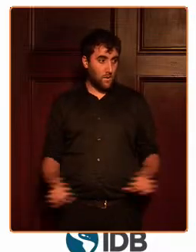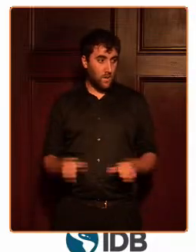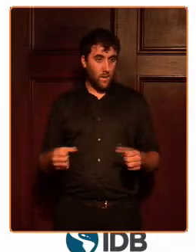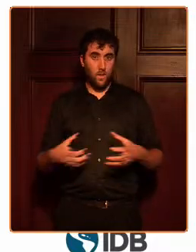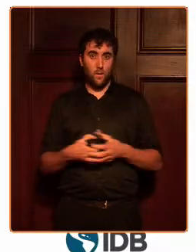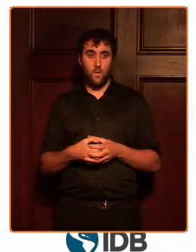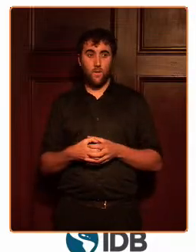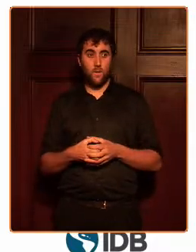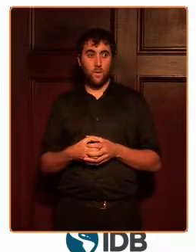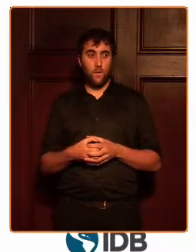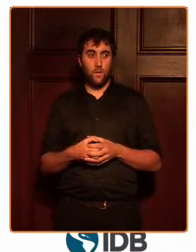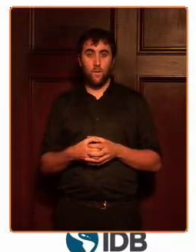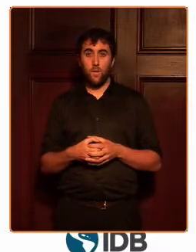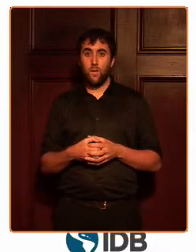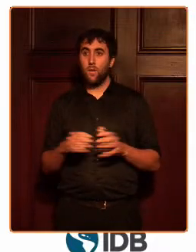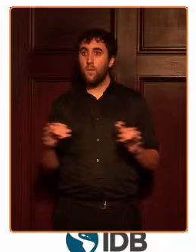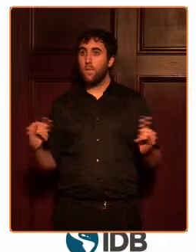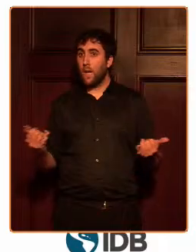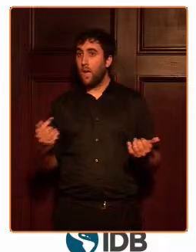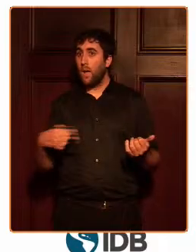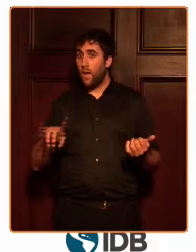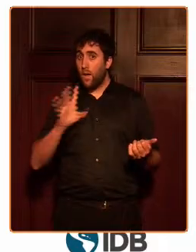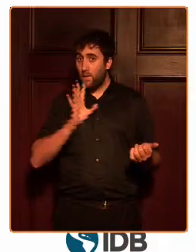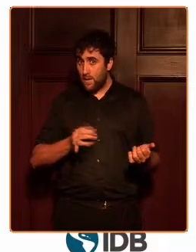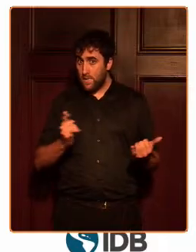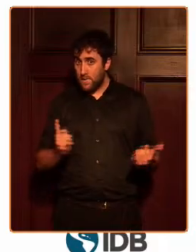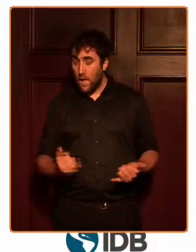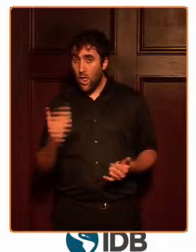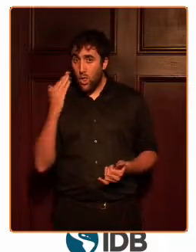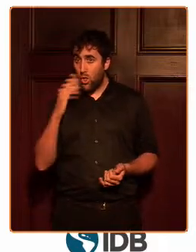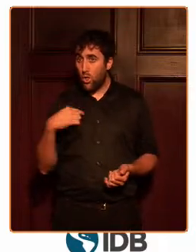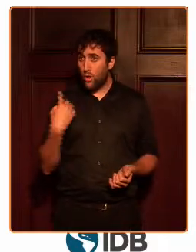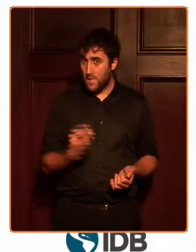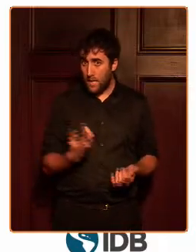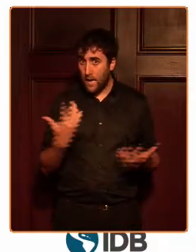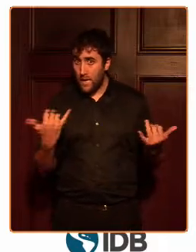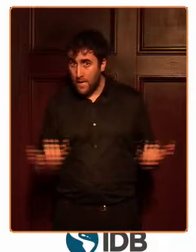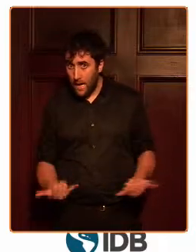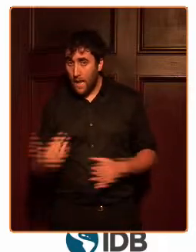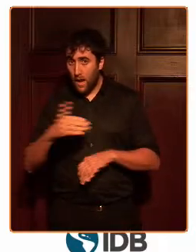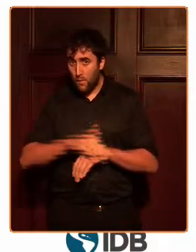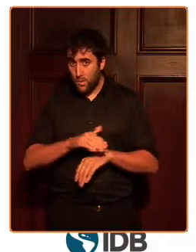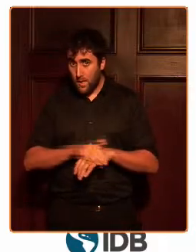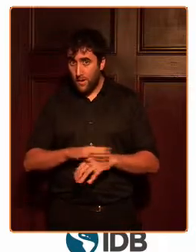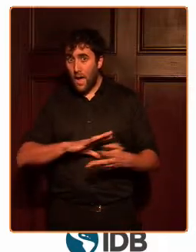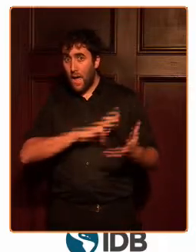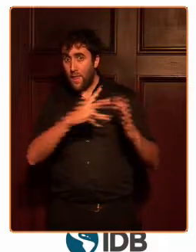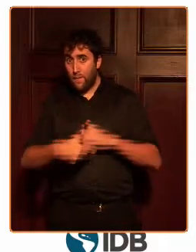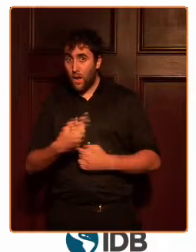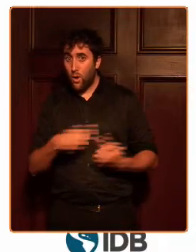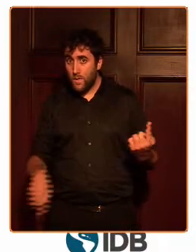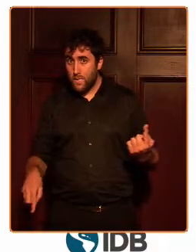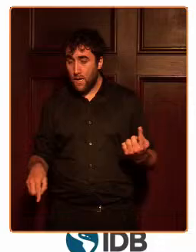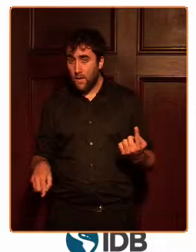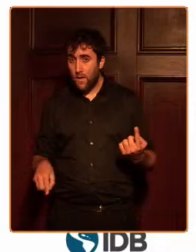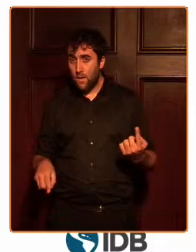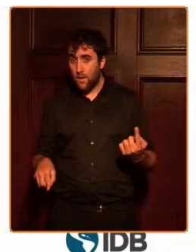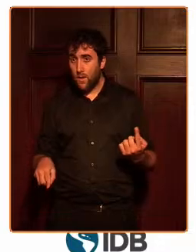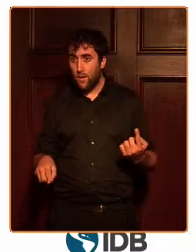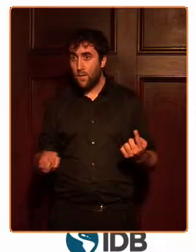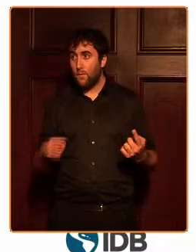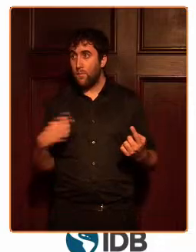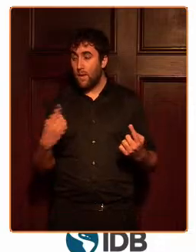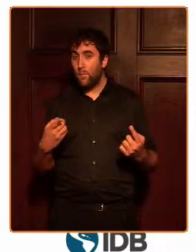región. Y es que, si bien es cierto que los docentes tienen la responsabilidad de adaptarse, nosotros desde la política